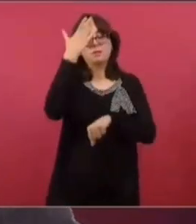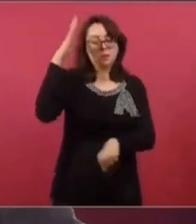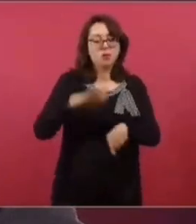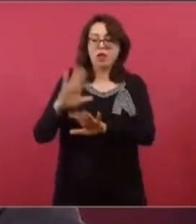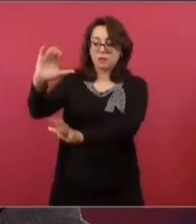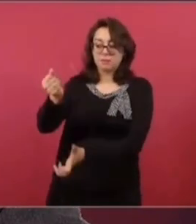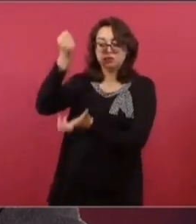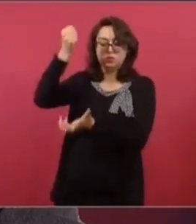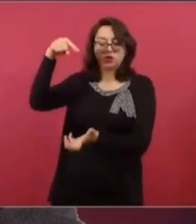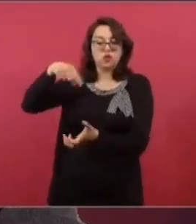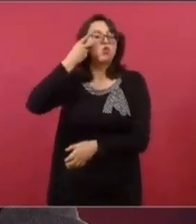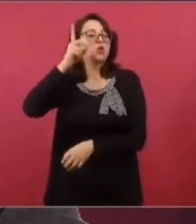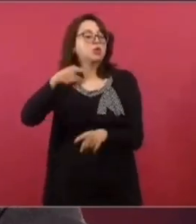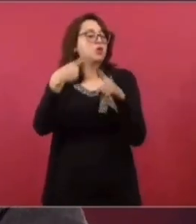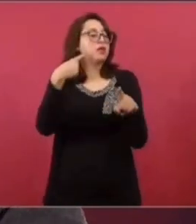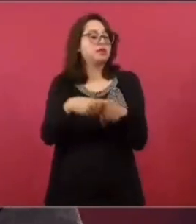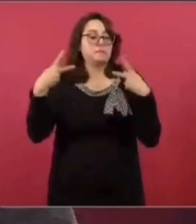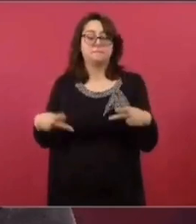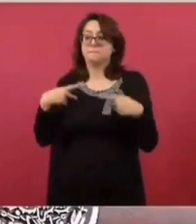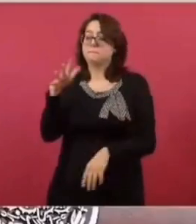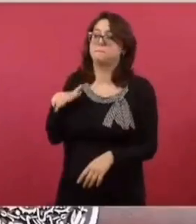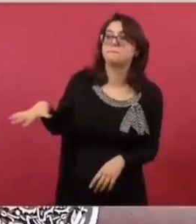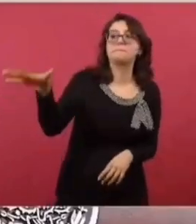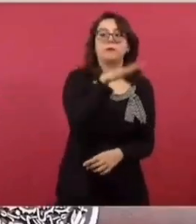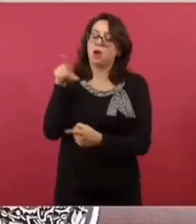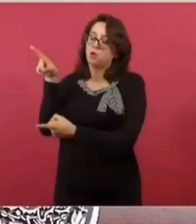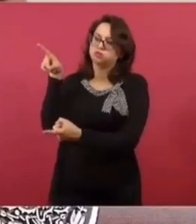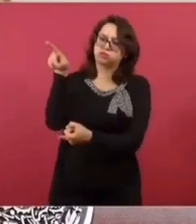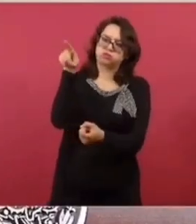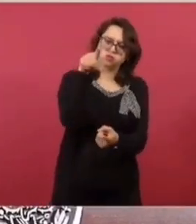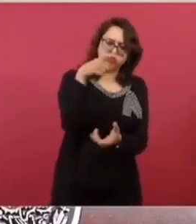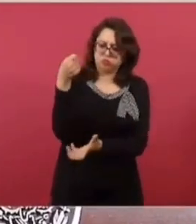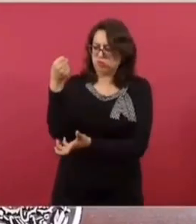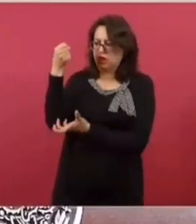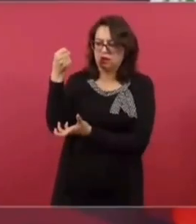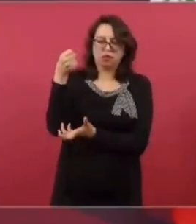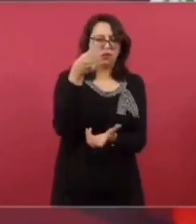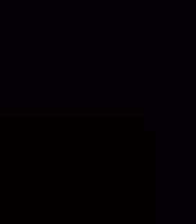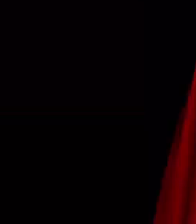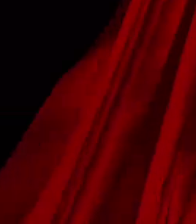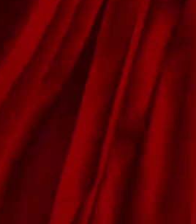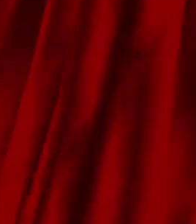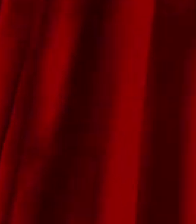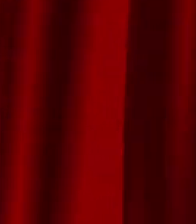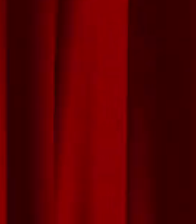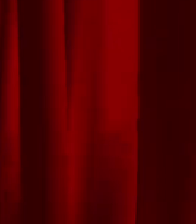para administrar con honestidad el presupuesto, no para entregarlo a chantajistas.